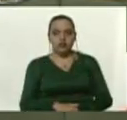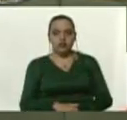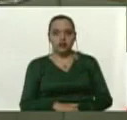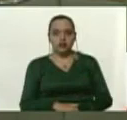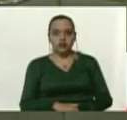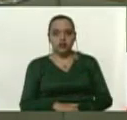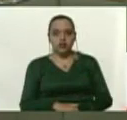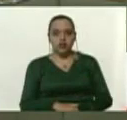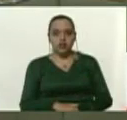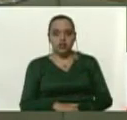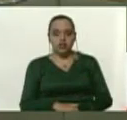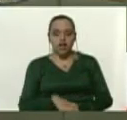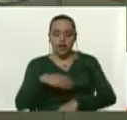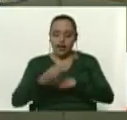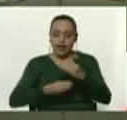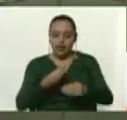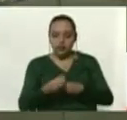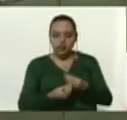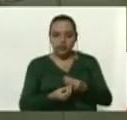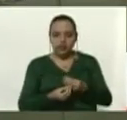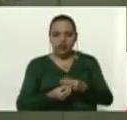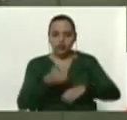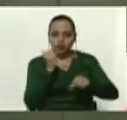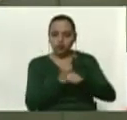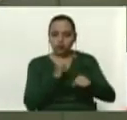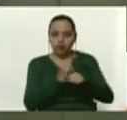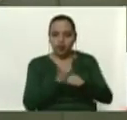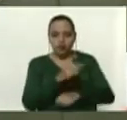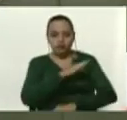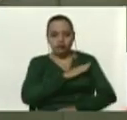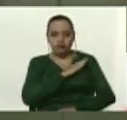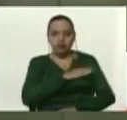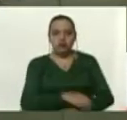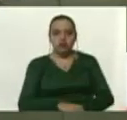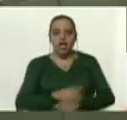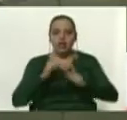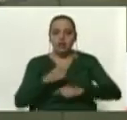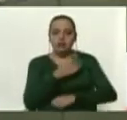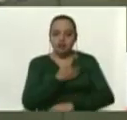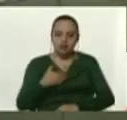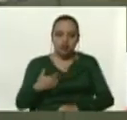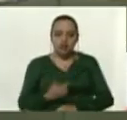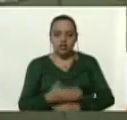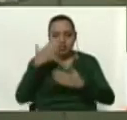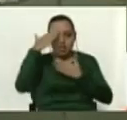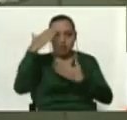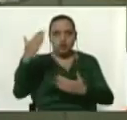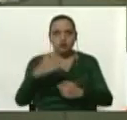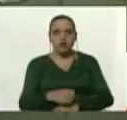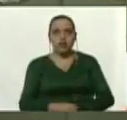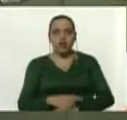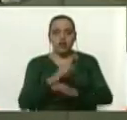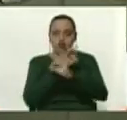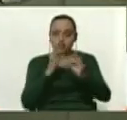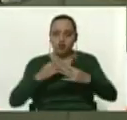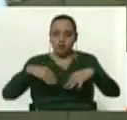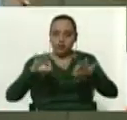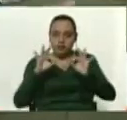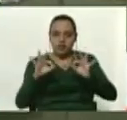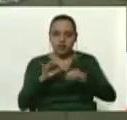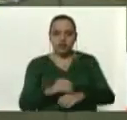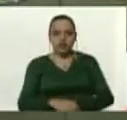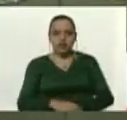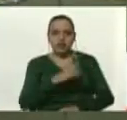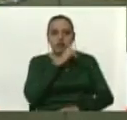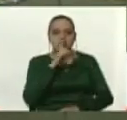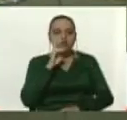en el pleno ejercicio de sus funciones. También quiero saludar de manera muy especial y cariñosa, a nombre